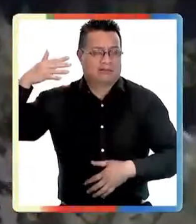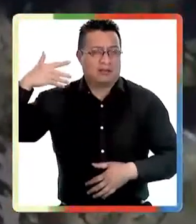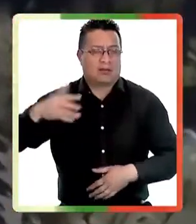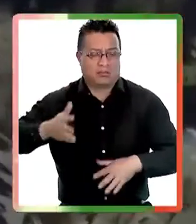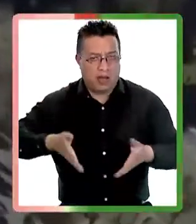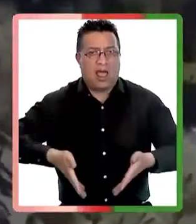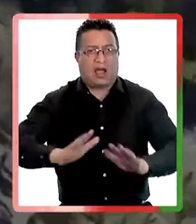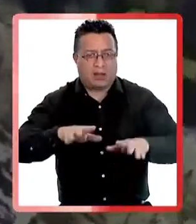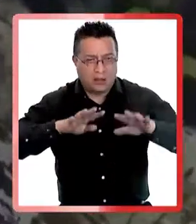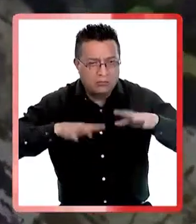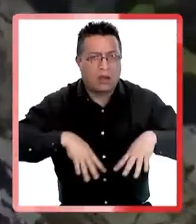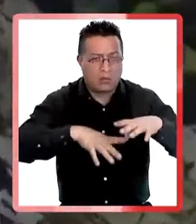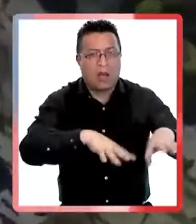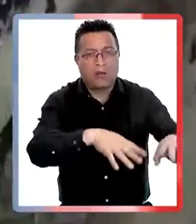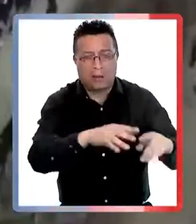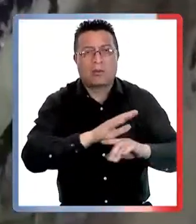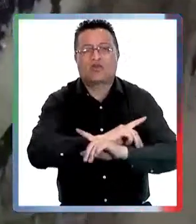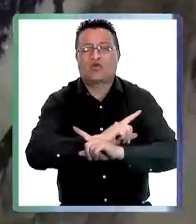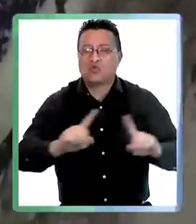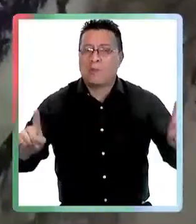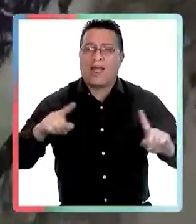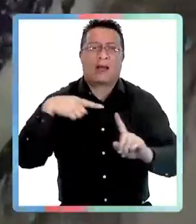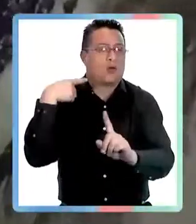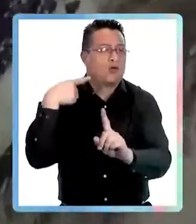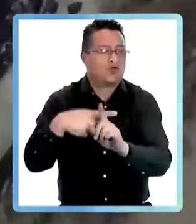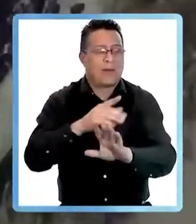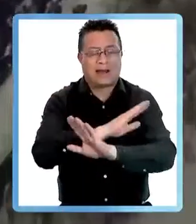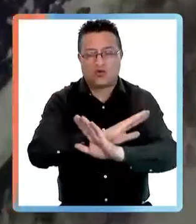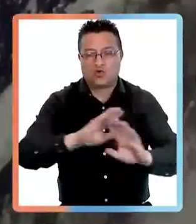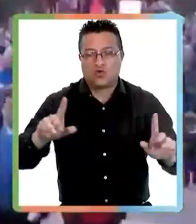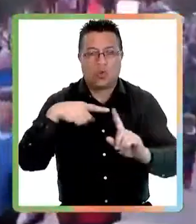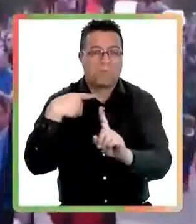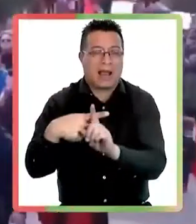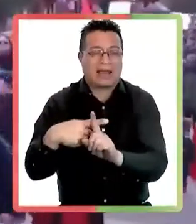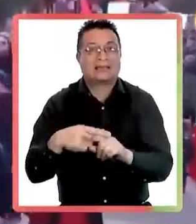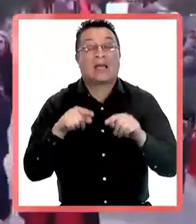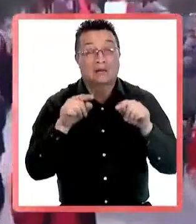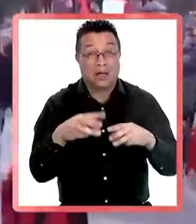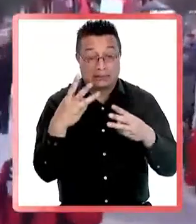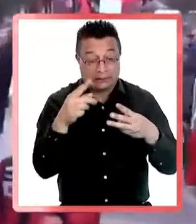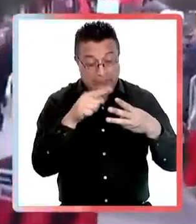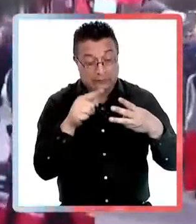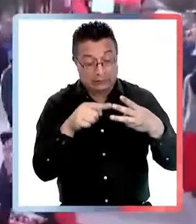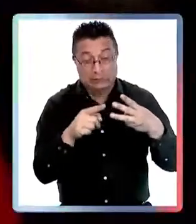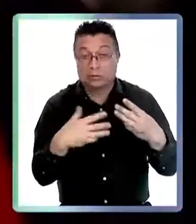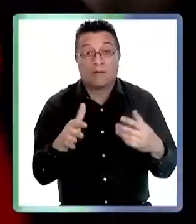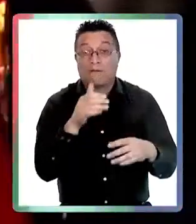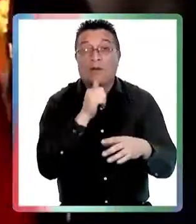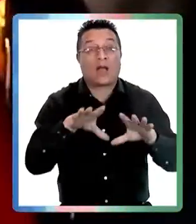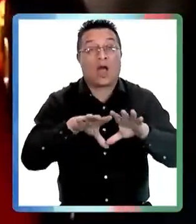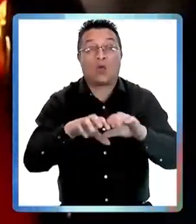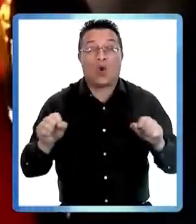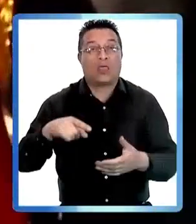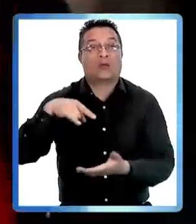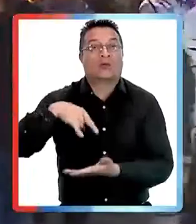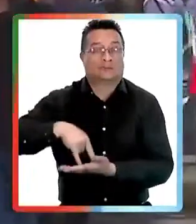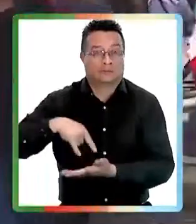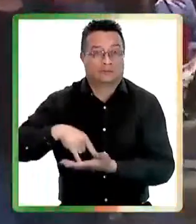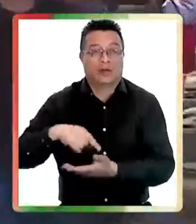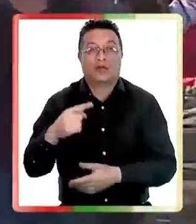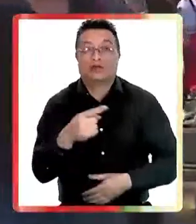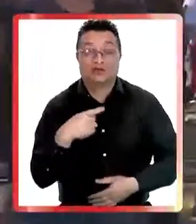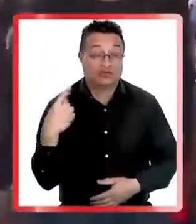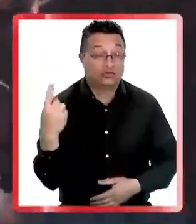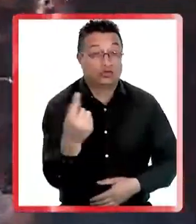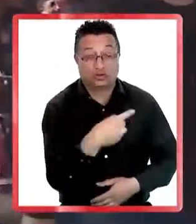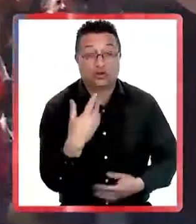la gente salió masivamente a las calles a decir no más, ¿verdad? No más. Después de estos 3 intentos no tenemos acuerdo con el Parlamento.